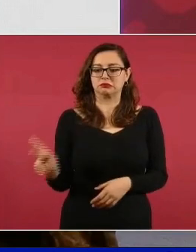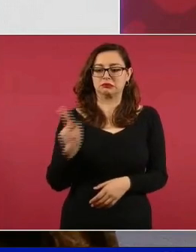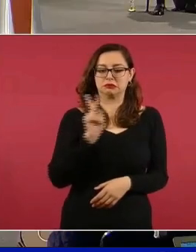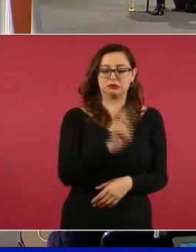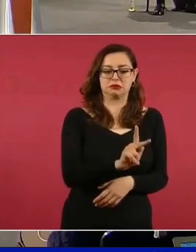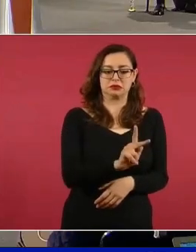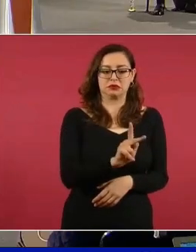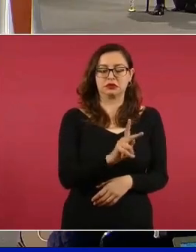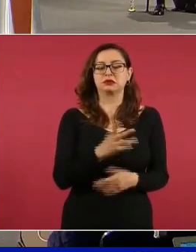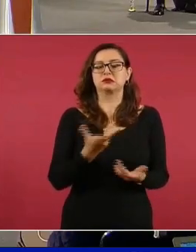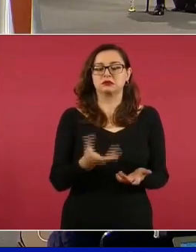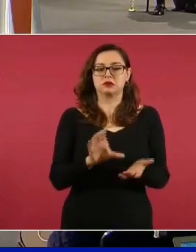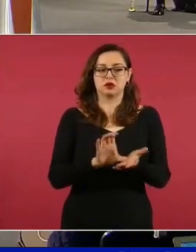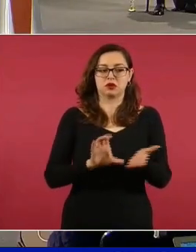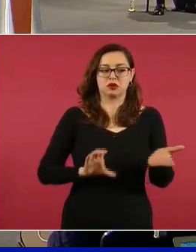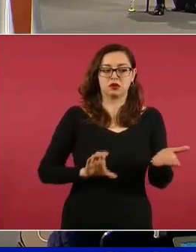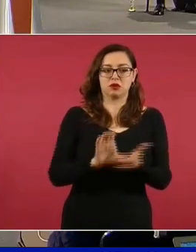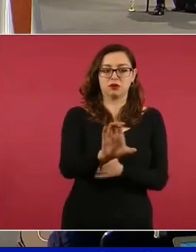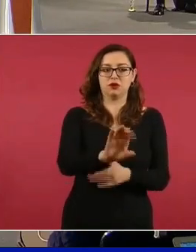Pero ellos,